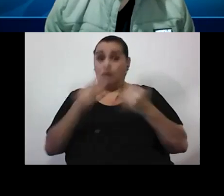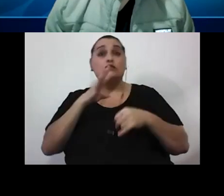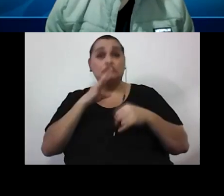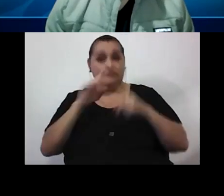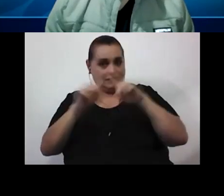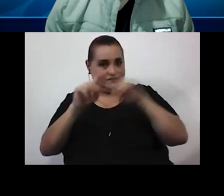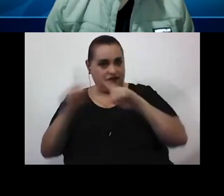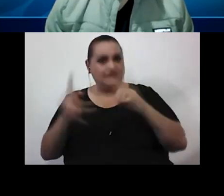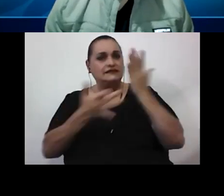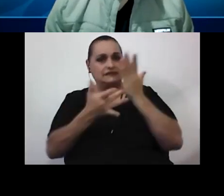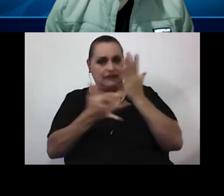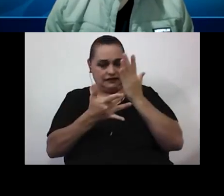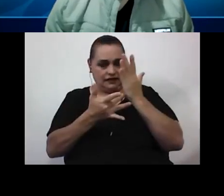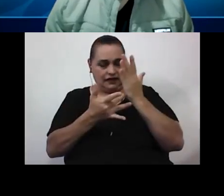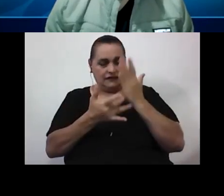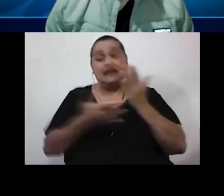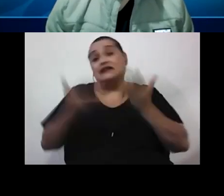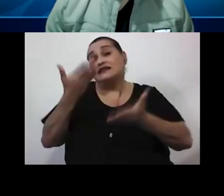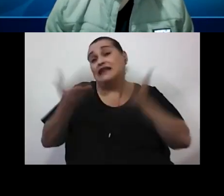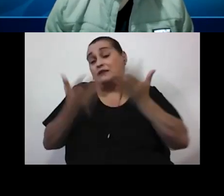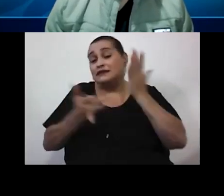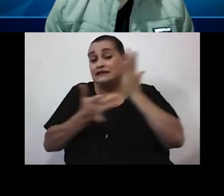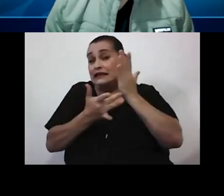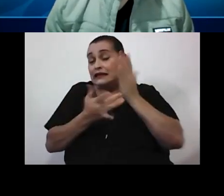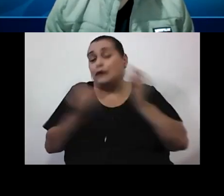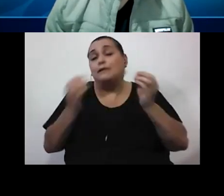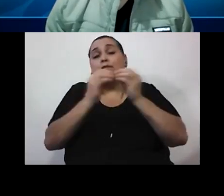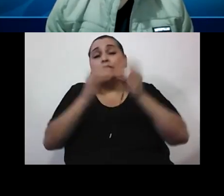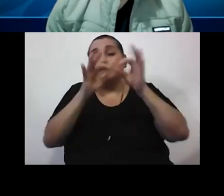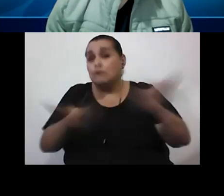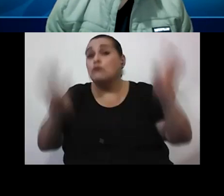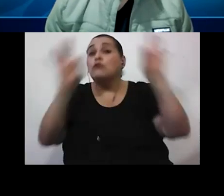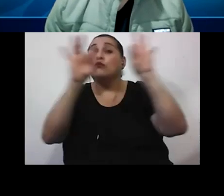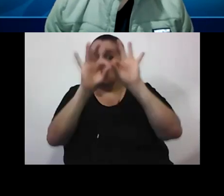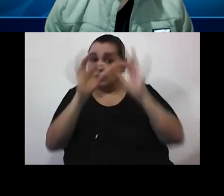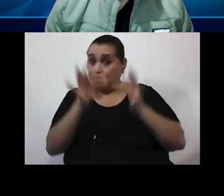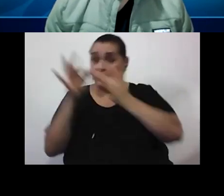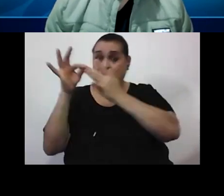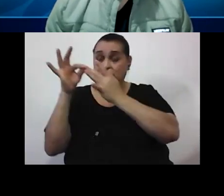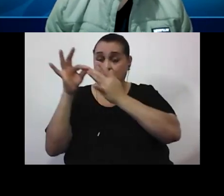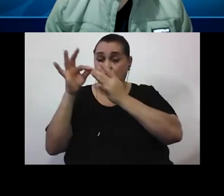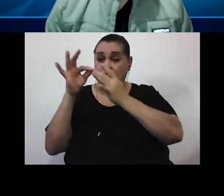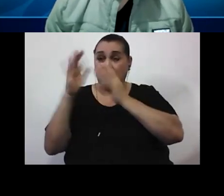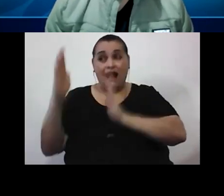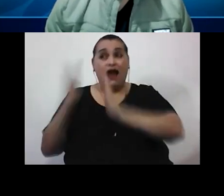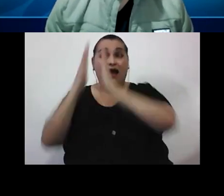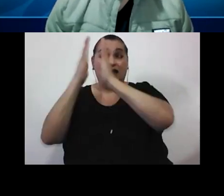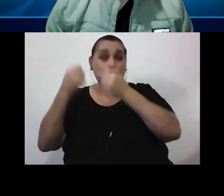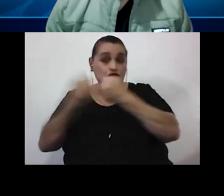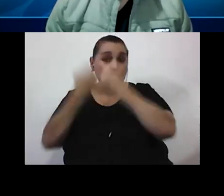ellas. Pero quizá la técnica más importante, principalmente ante los desafíos de